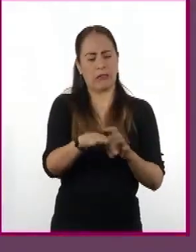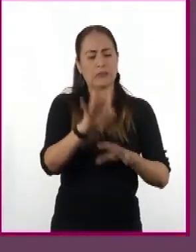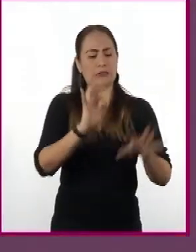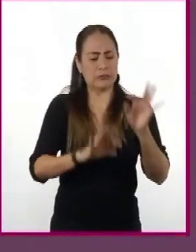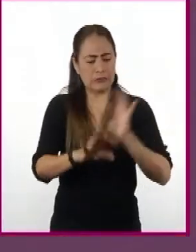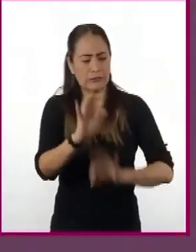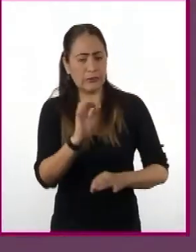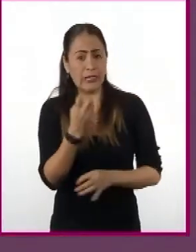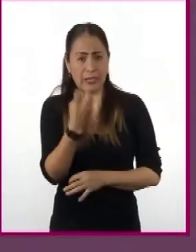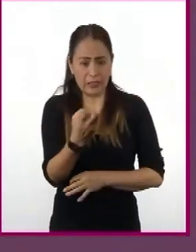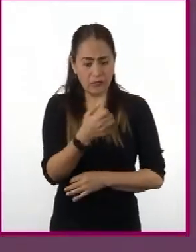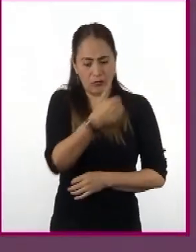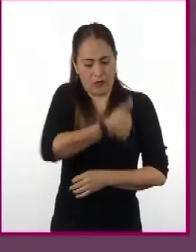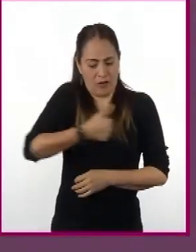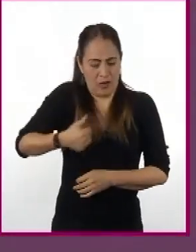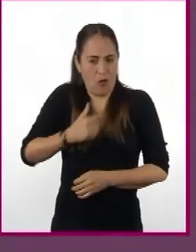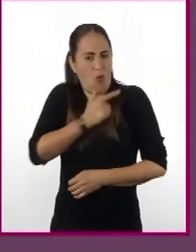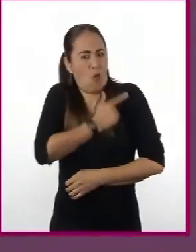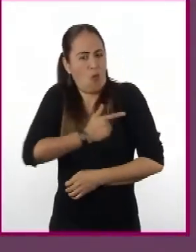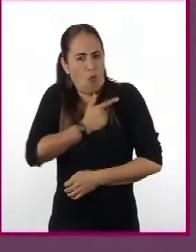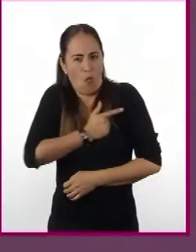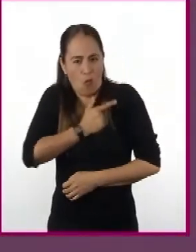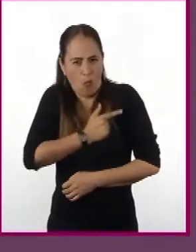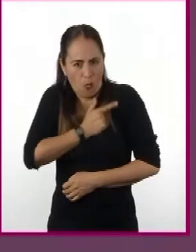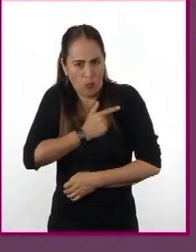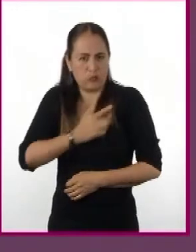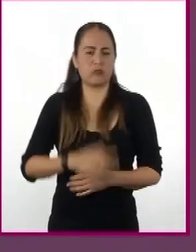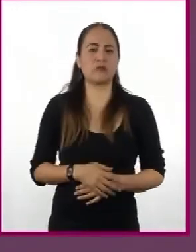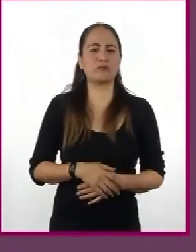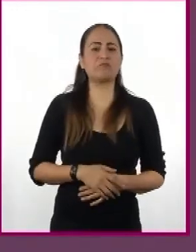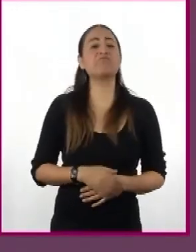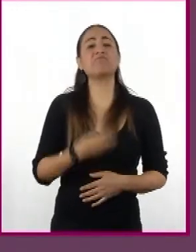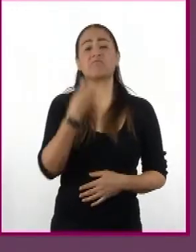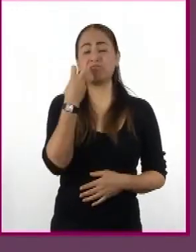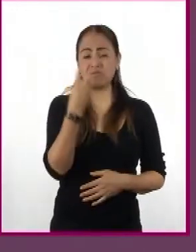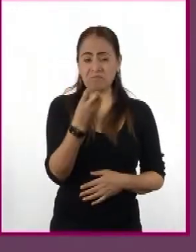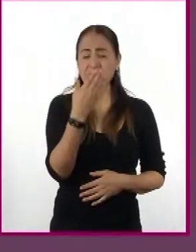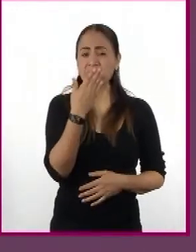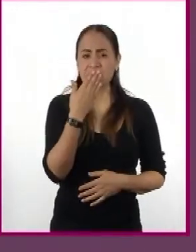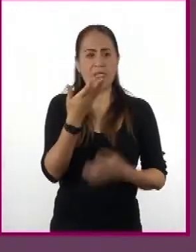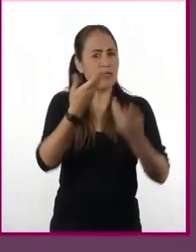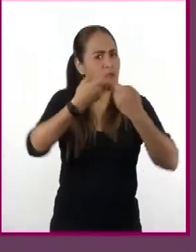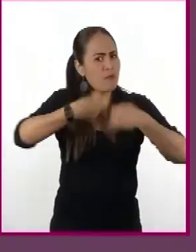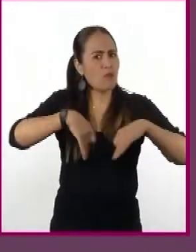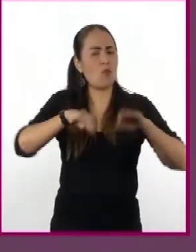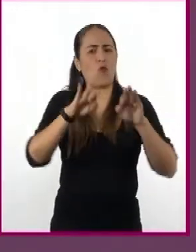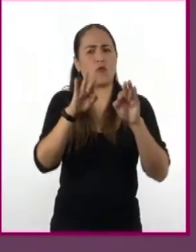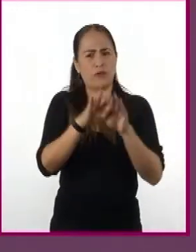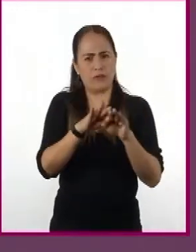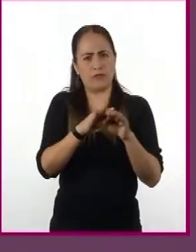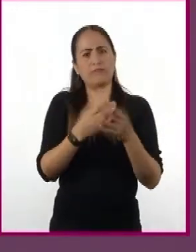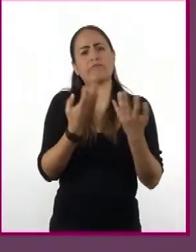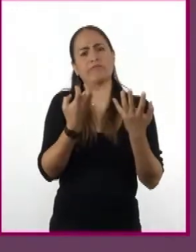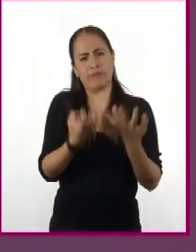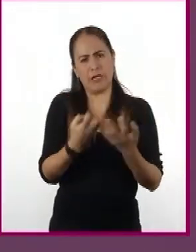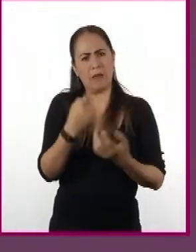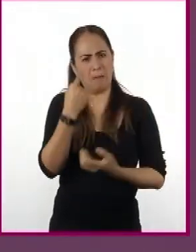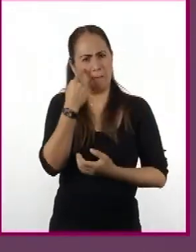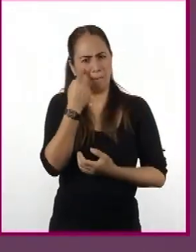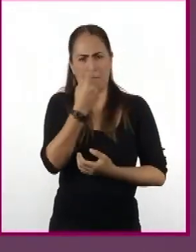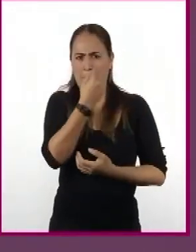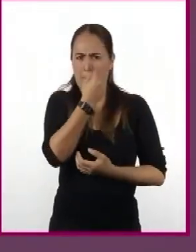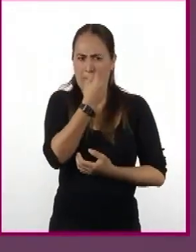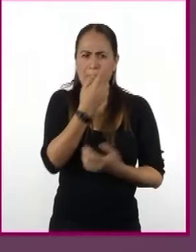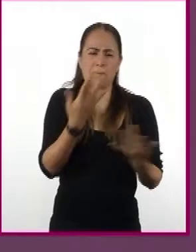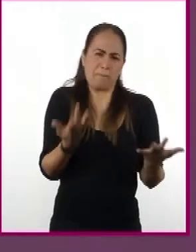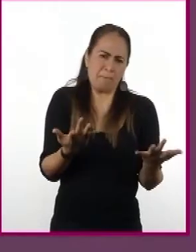seleccionados. Definitivamente, considero que es un criterio muy importante, pues si bien es subjetivo, así como